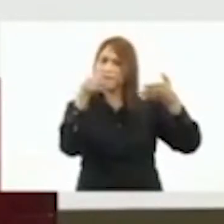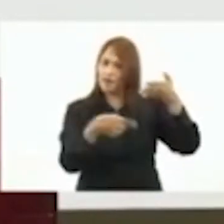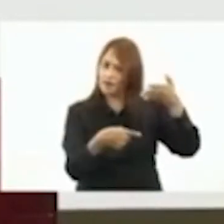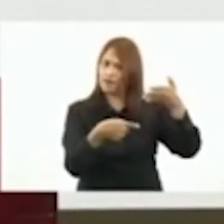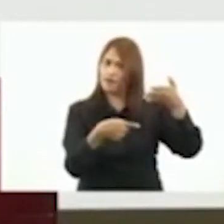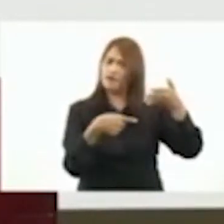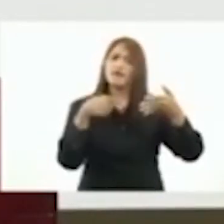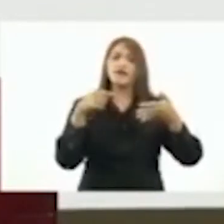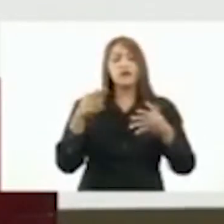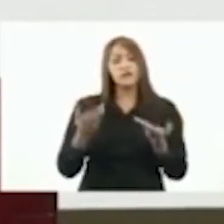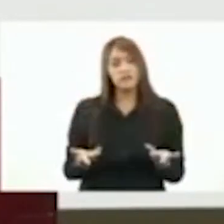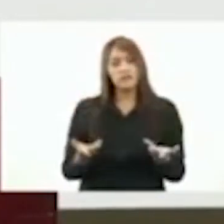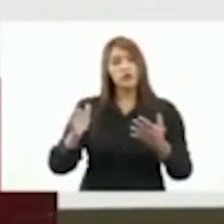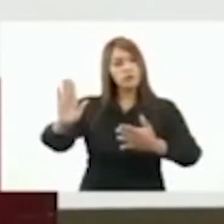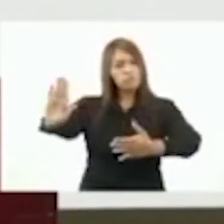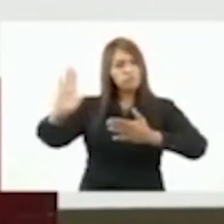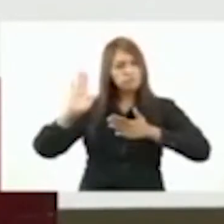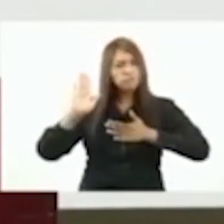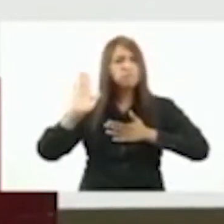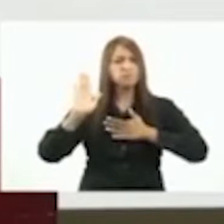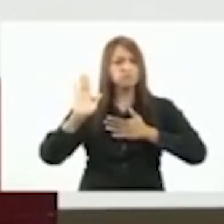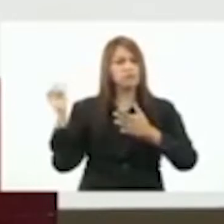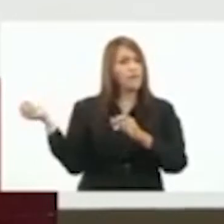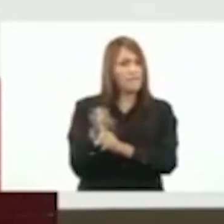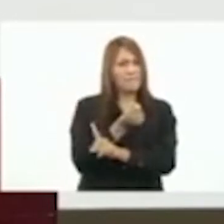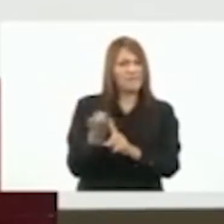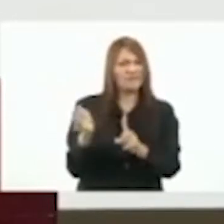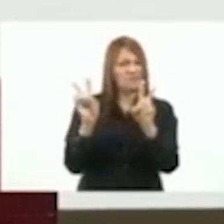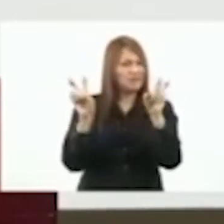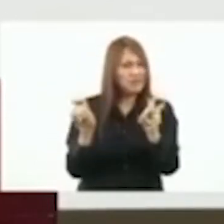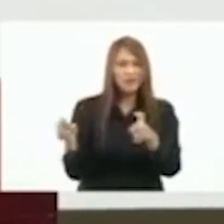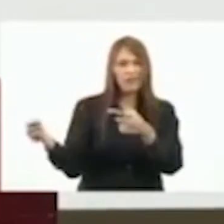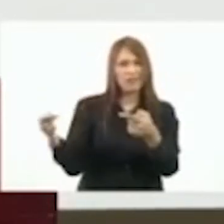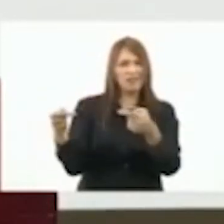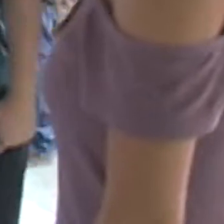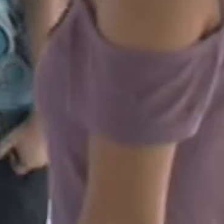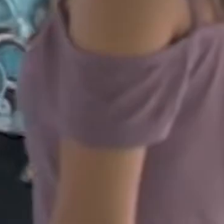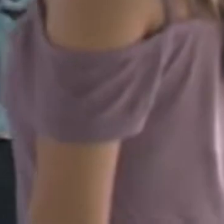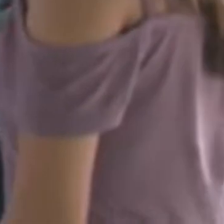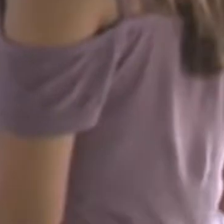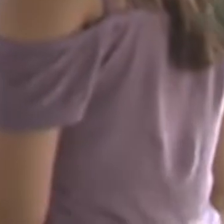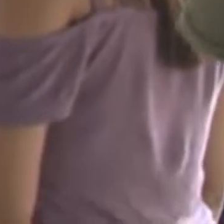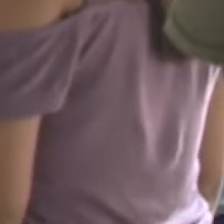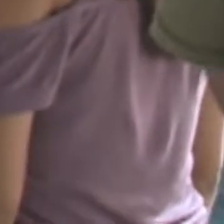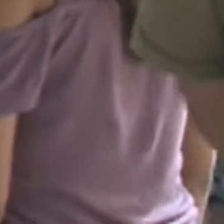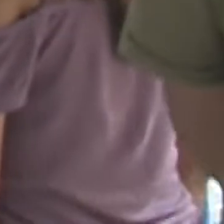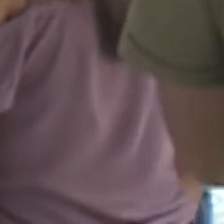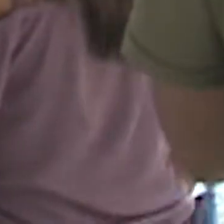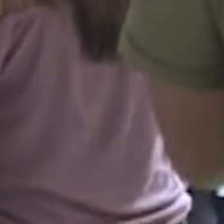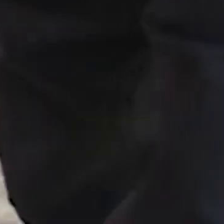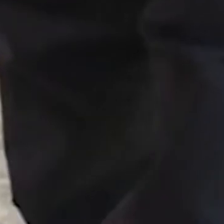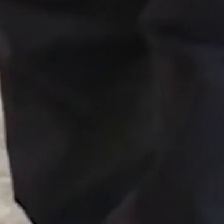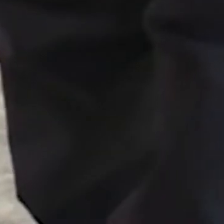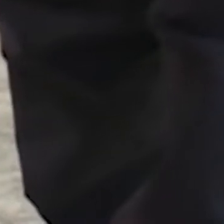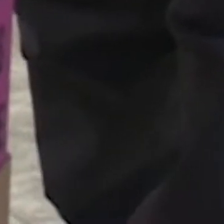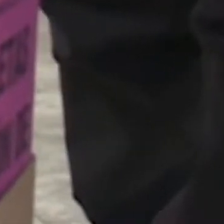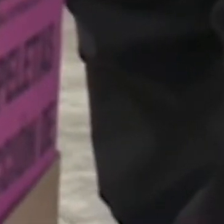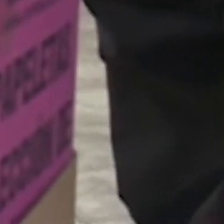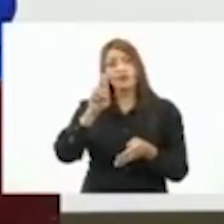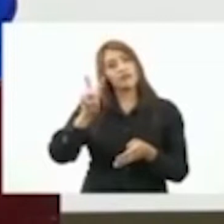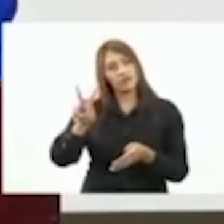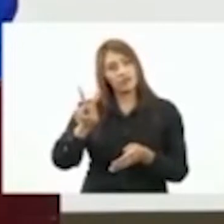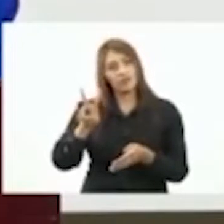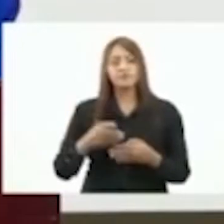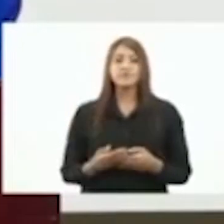electoral, y especialmente un compromiso contra la violencia política de género. Además, habló sobre las novedades en materia de